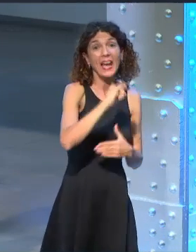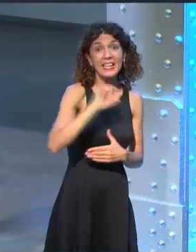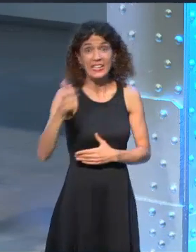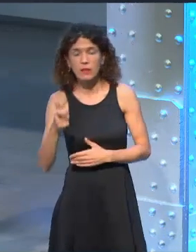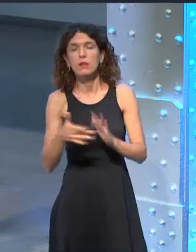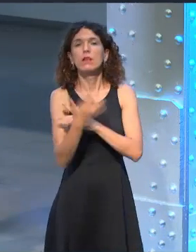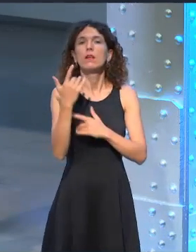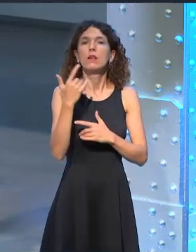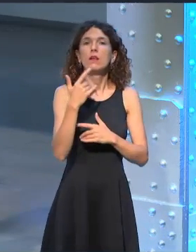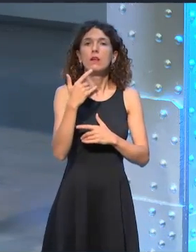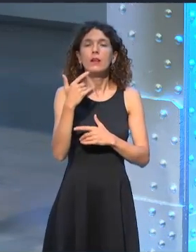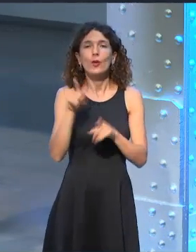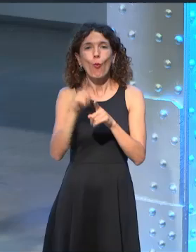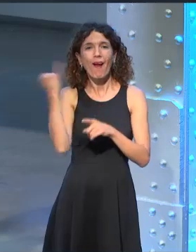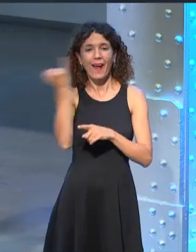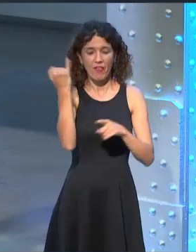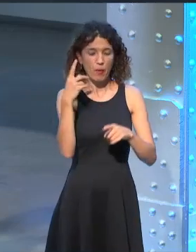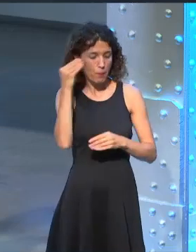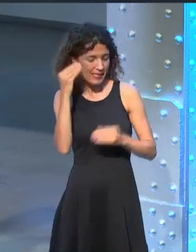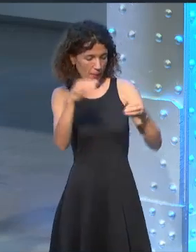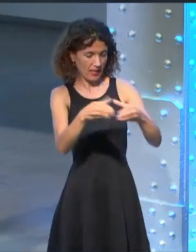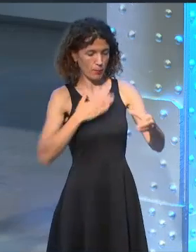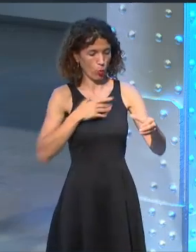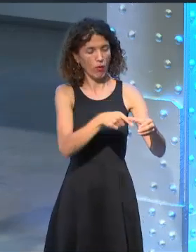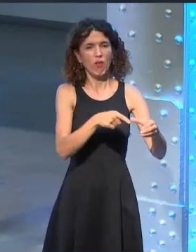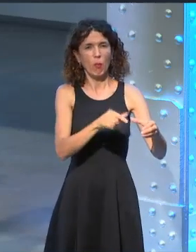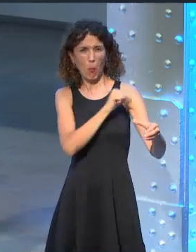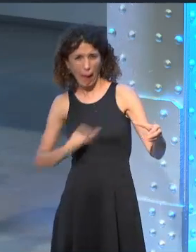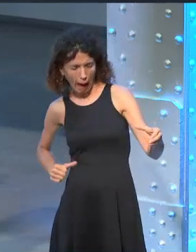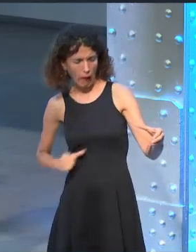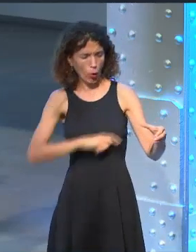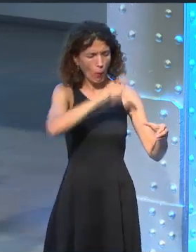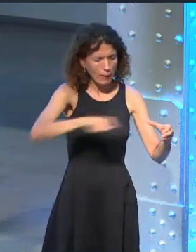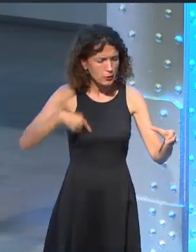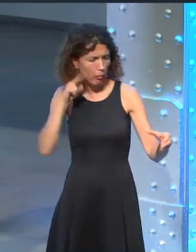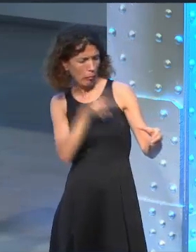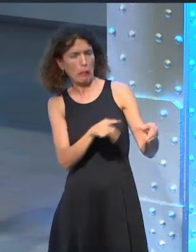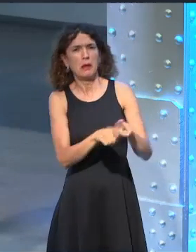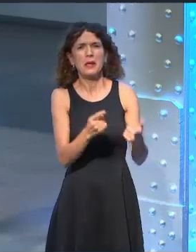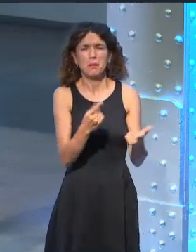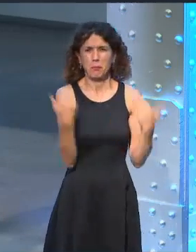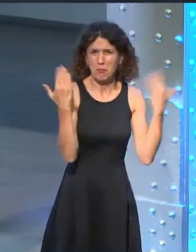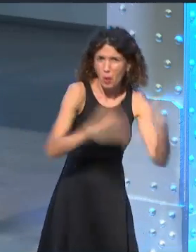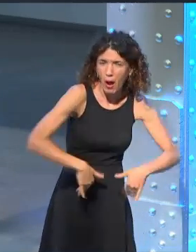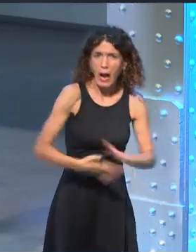aquellos managers que pensaban que sus equipos eran vagos, que la gente no era responsable, que no respondían, que tenían